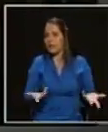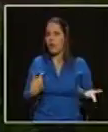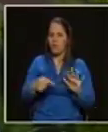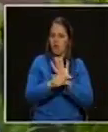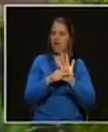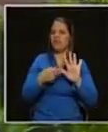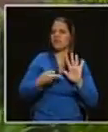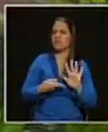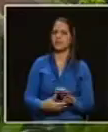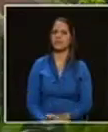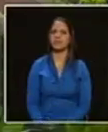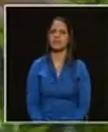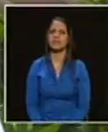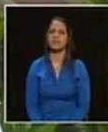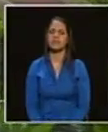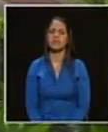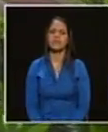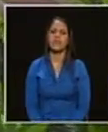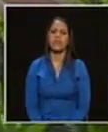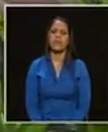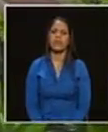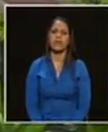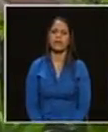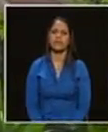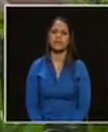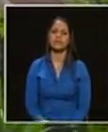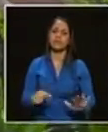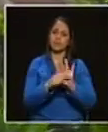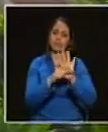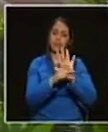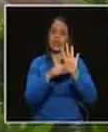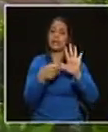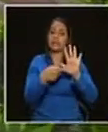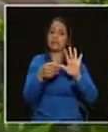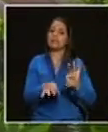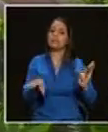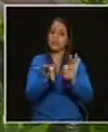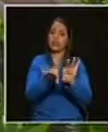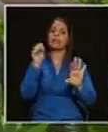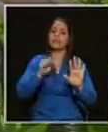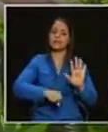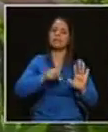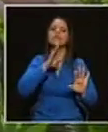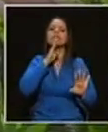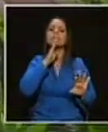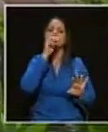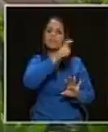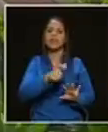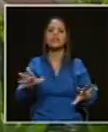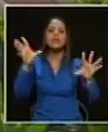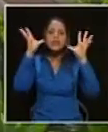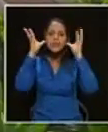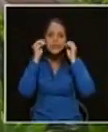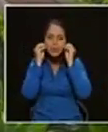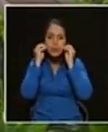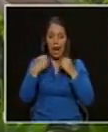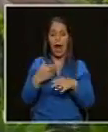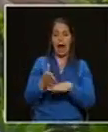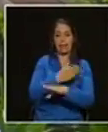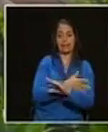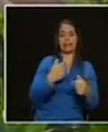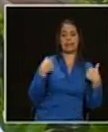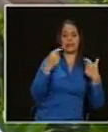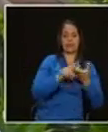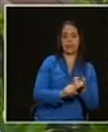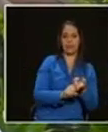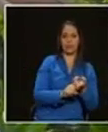acceso. El closed caption es una estrategia muy importante para las personas ensordecidas,